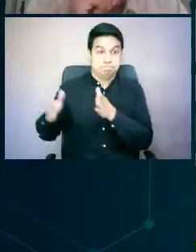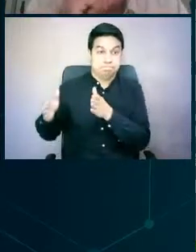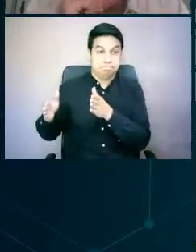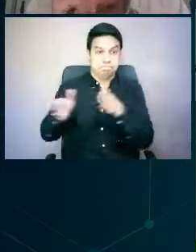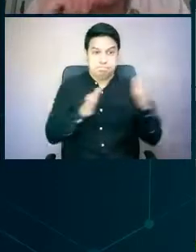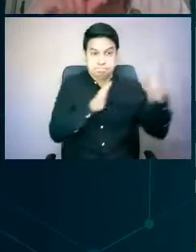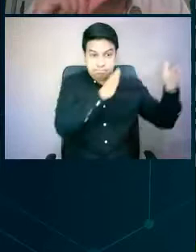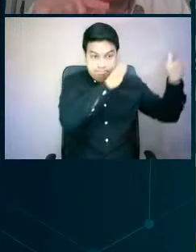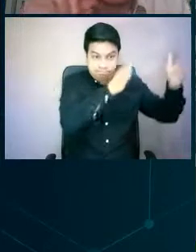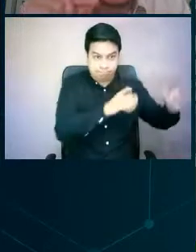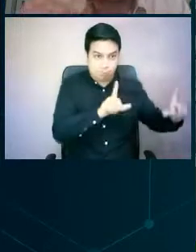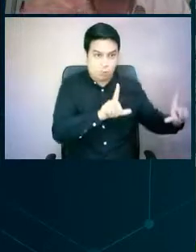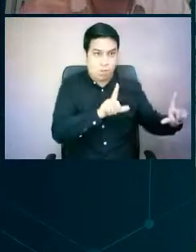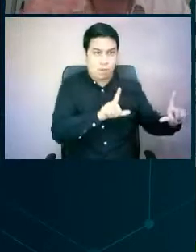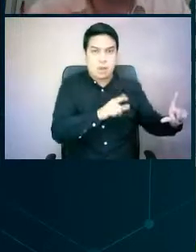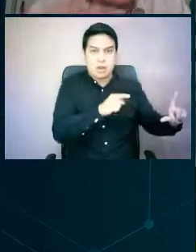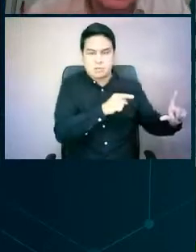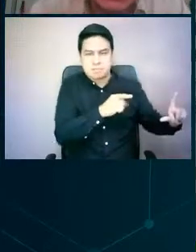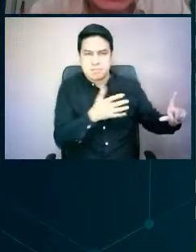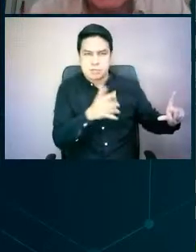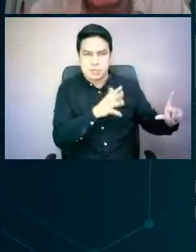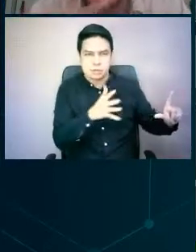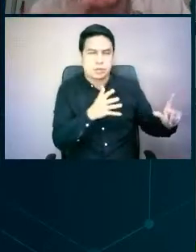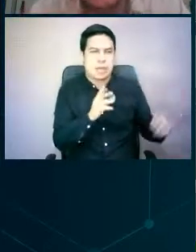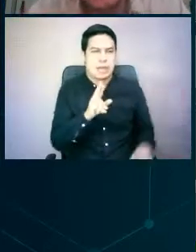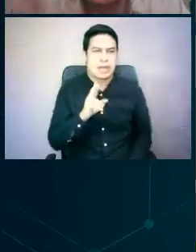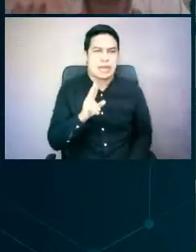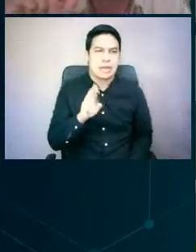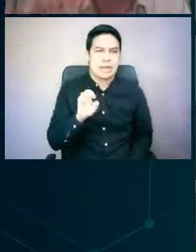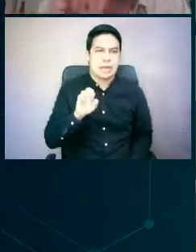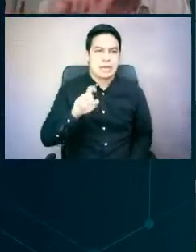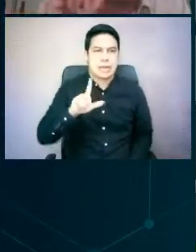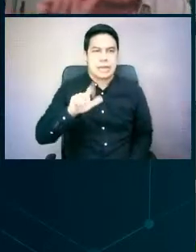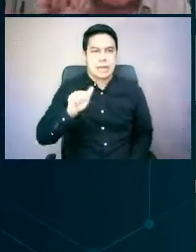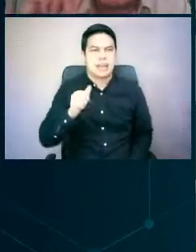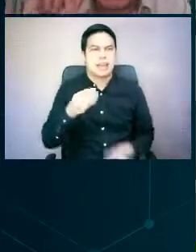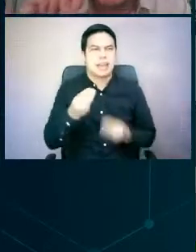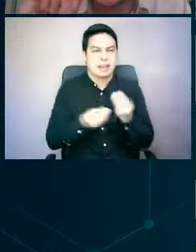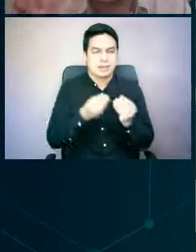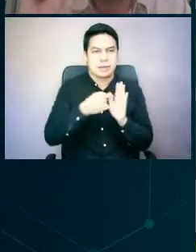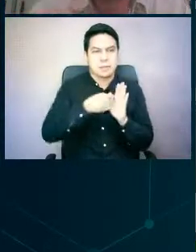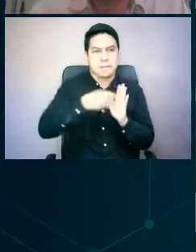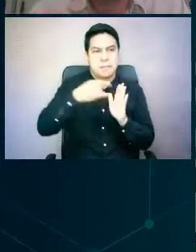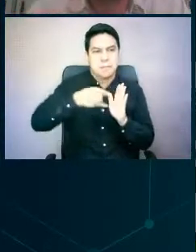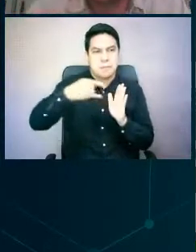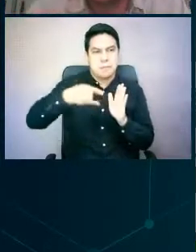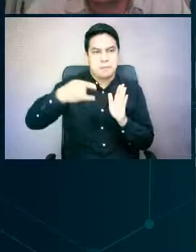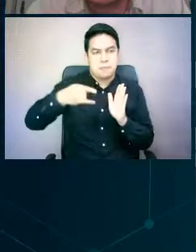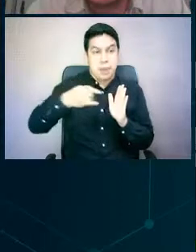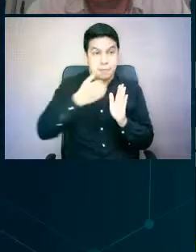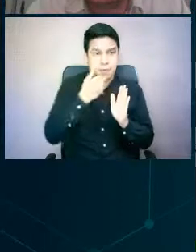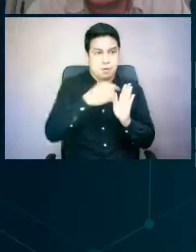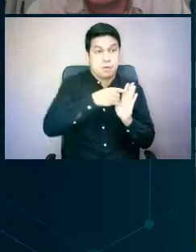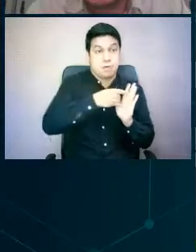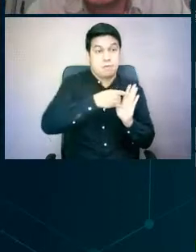lo que hace cada uno de los relés es que las ondas de corriente las muestrea y las